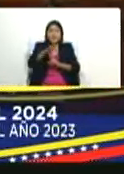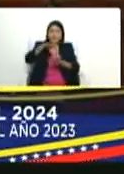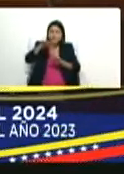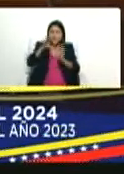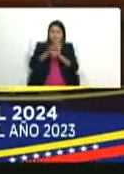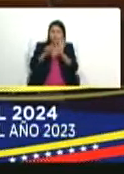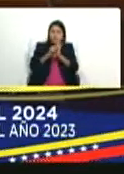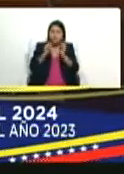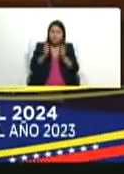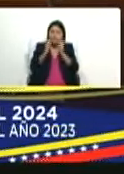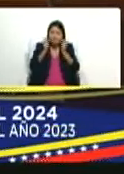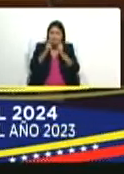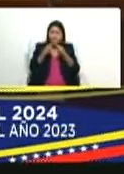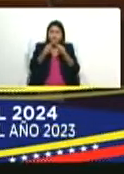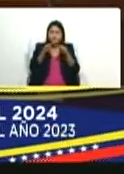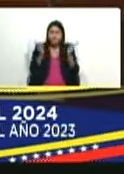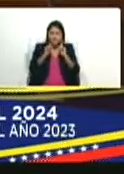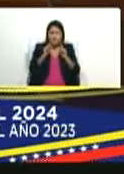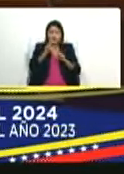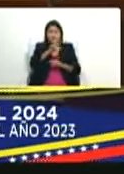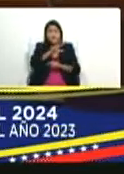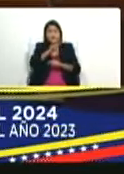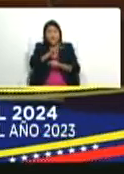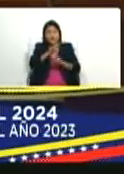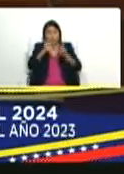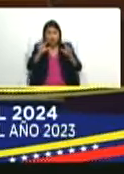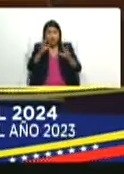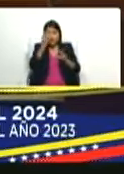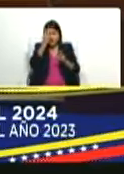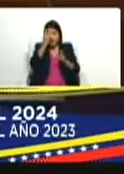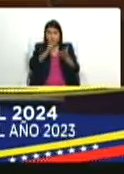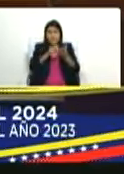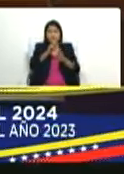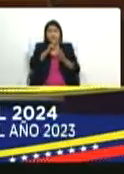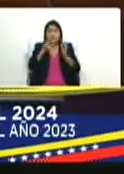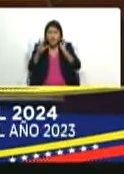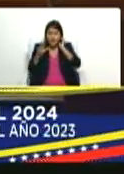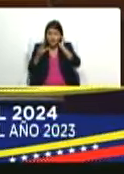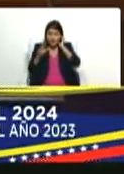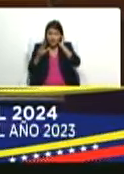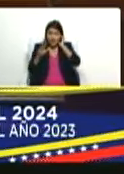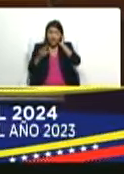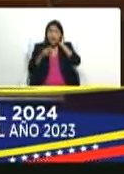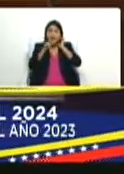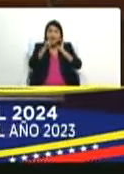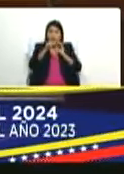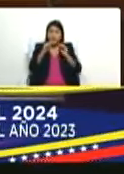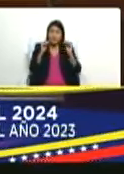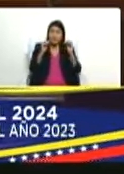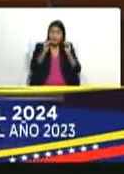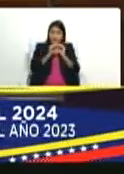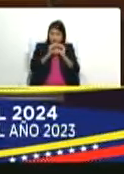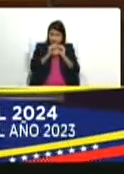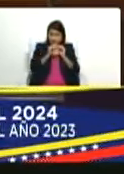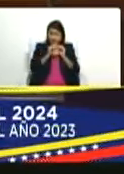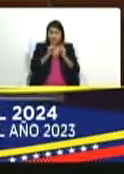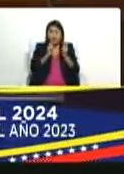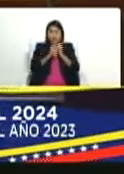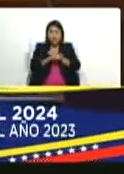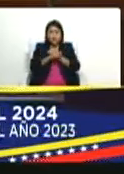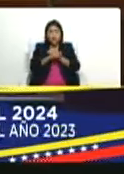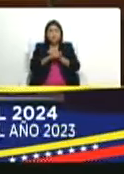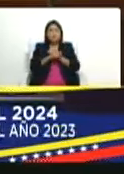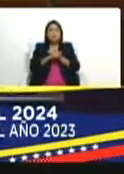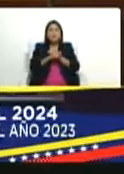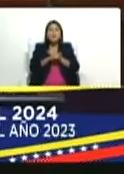Gaceta Oficial del 28 de febrero del 2023, mediante la cual estableció el criterio vinculante sobre el otorgamiento, modificación, sustitución